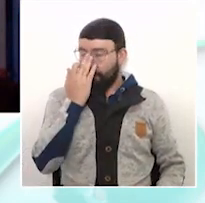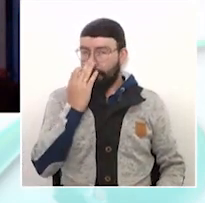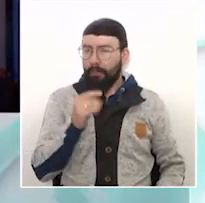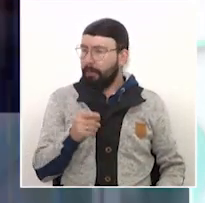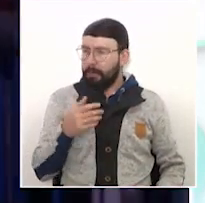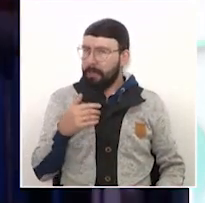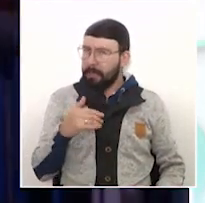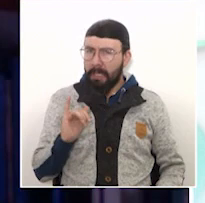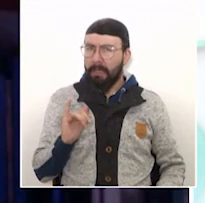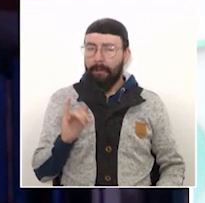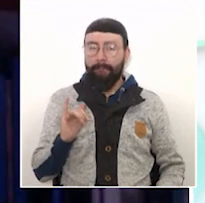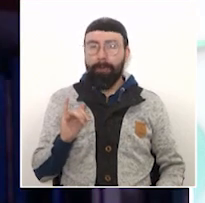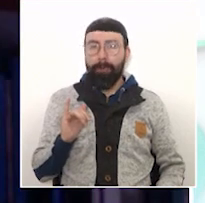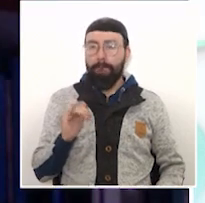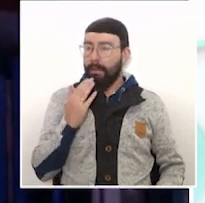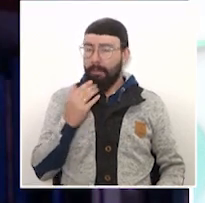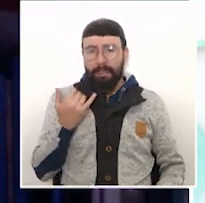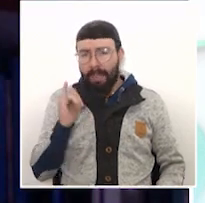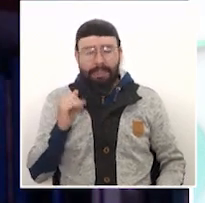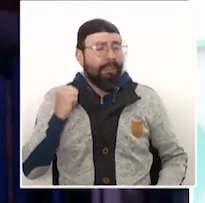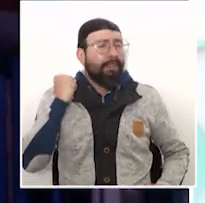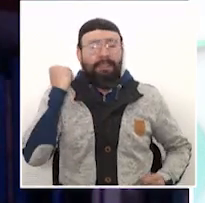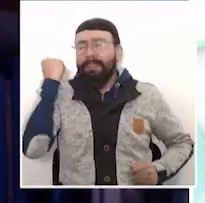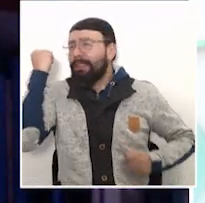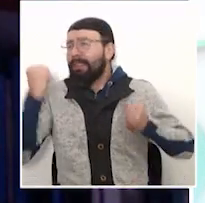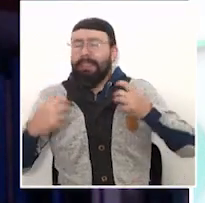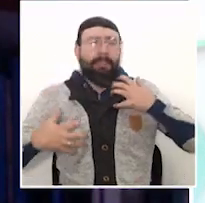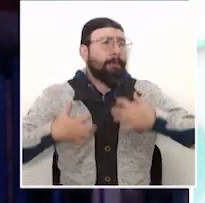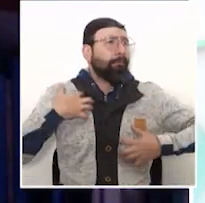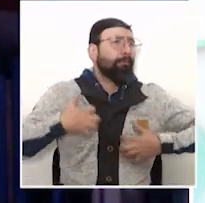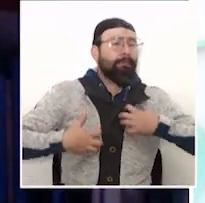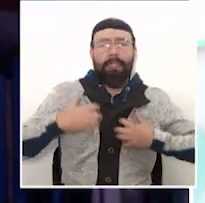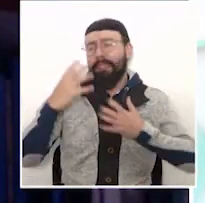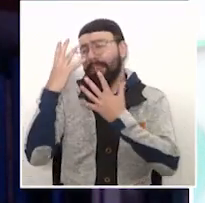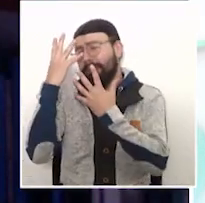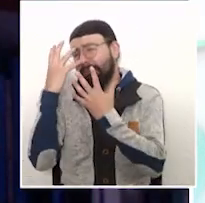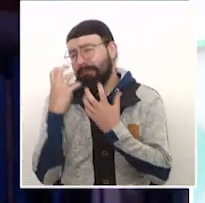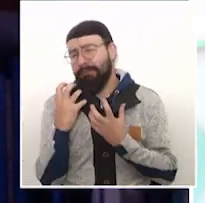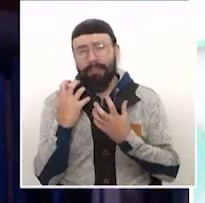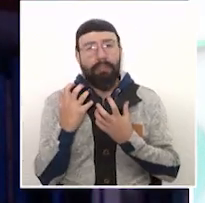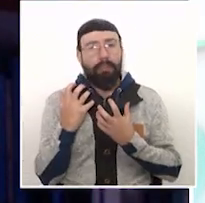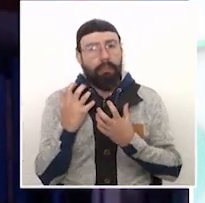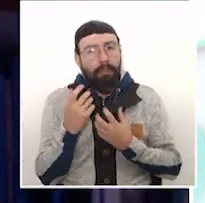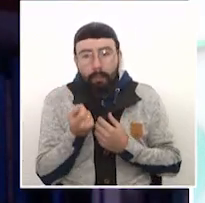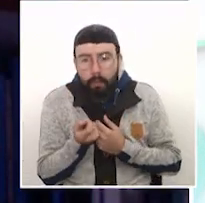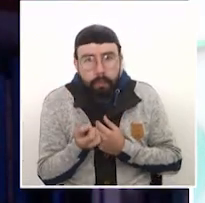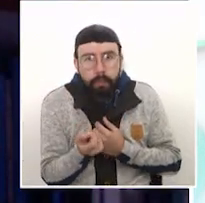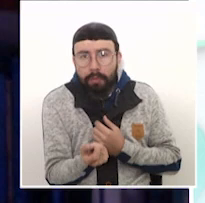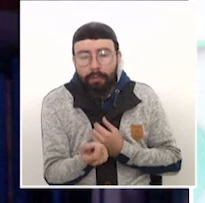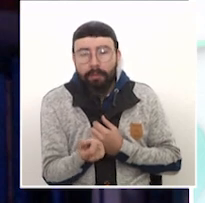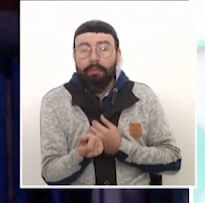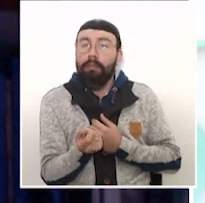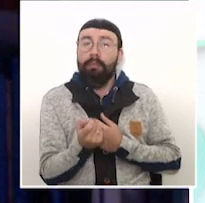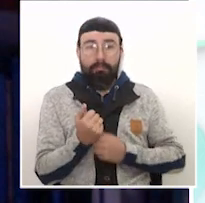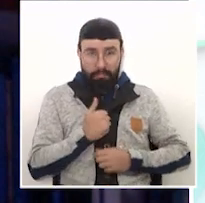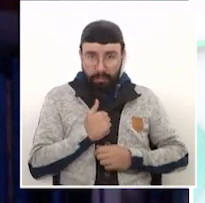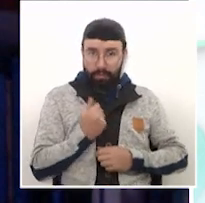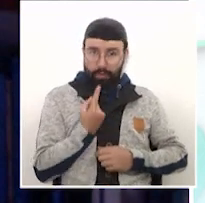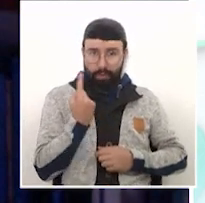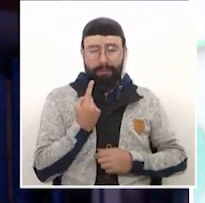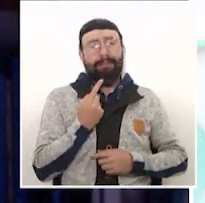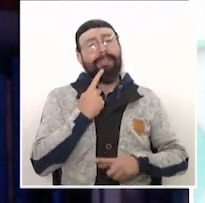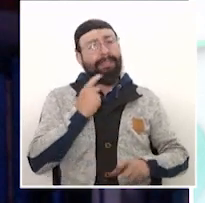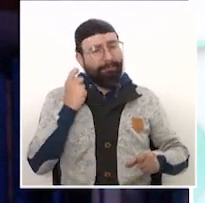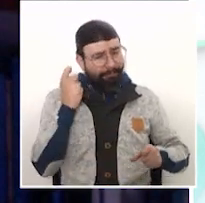en ataques de pánico, son graves, depresión y casi que semidepresión, bien difícil que tú sola o tú solo